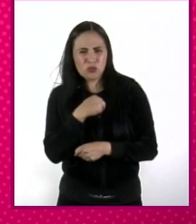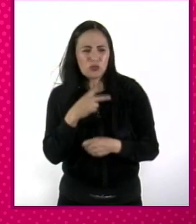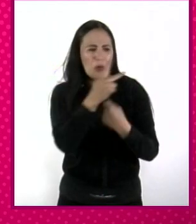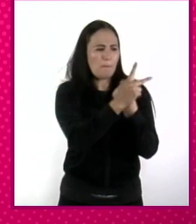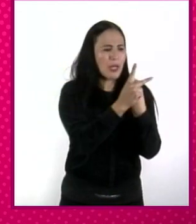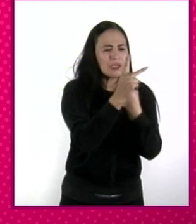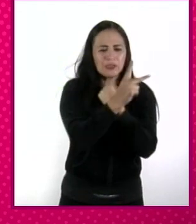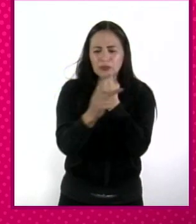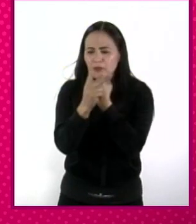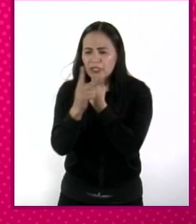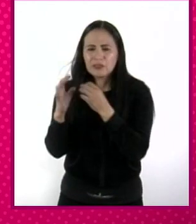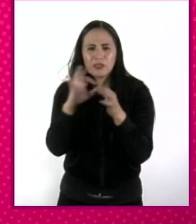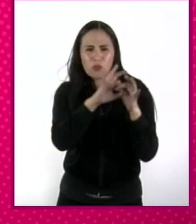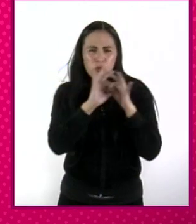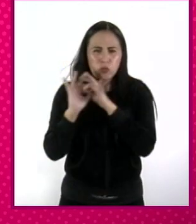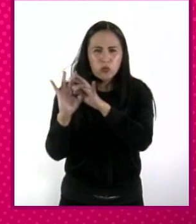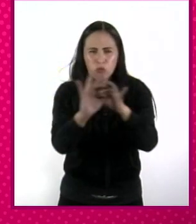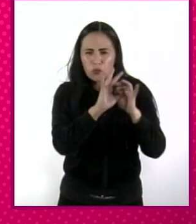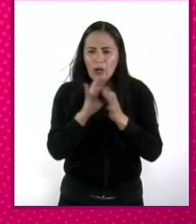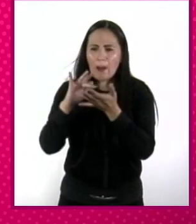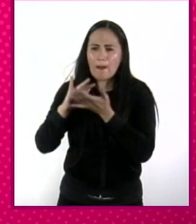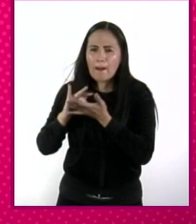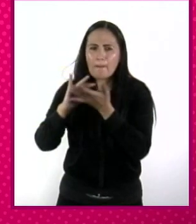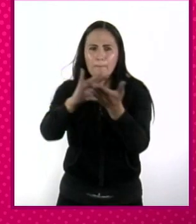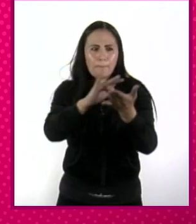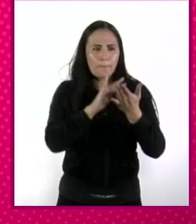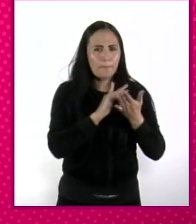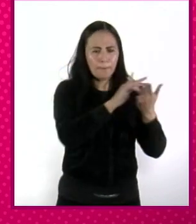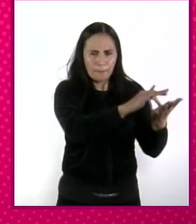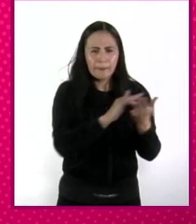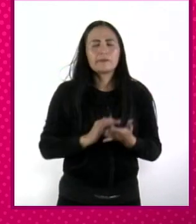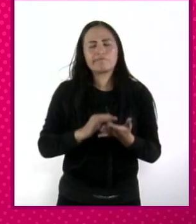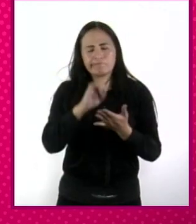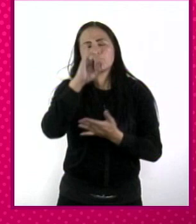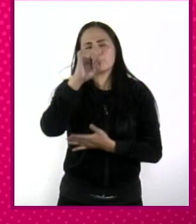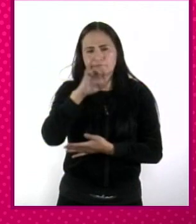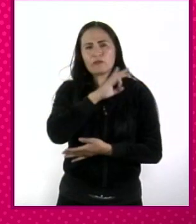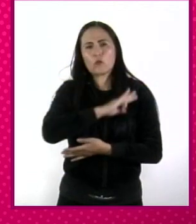países podemos apoyarnos y complementarnos para